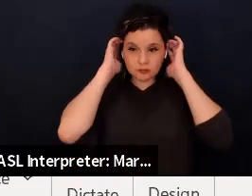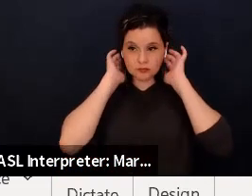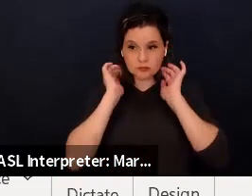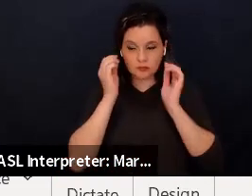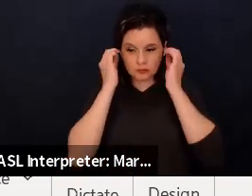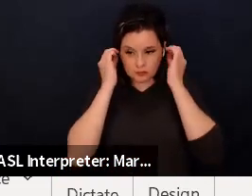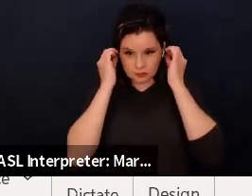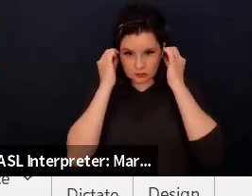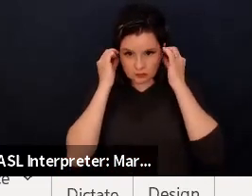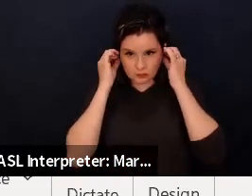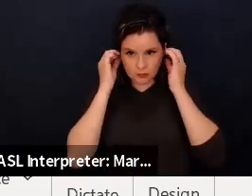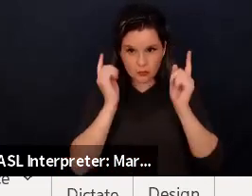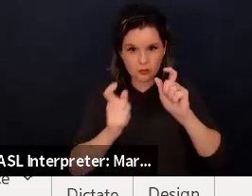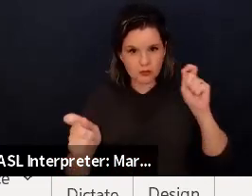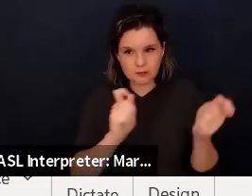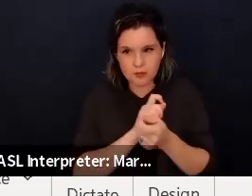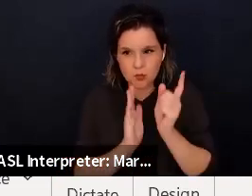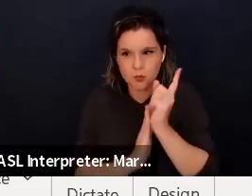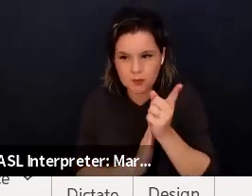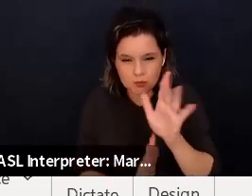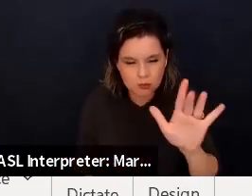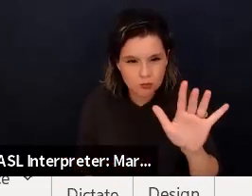voy a cambiar un momento.